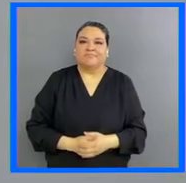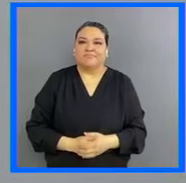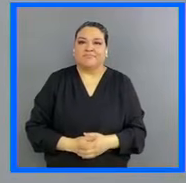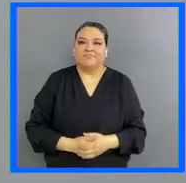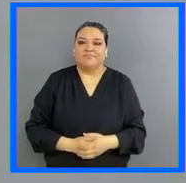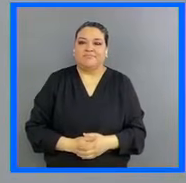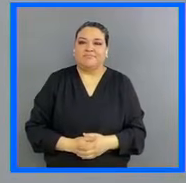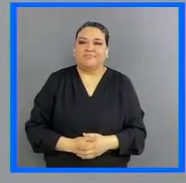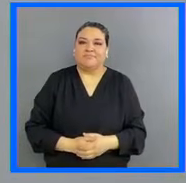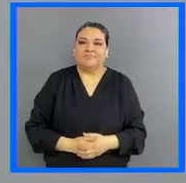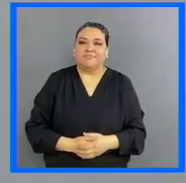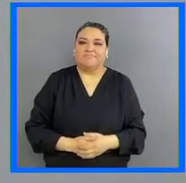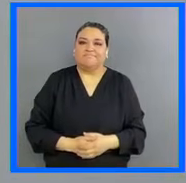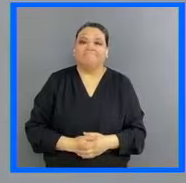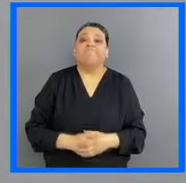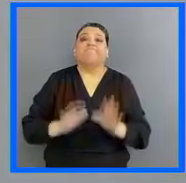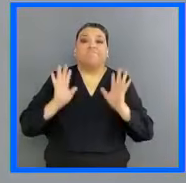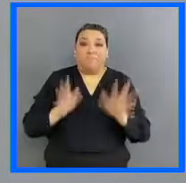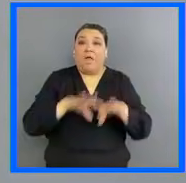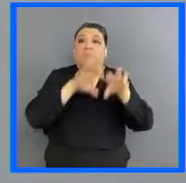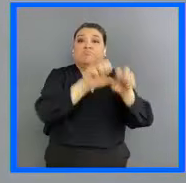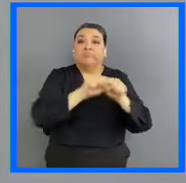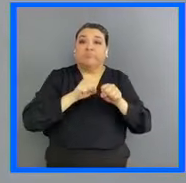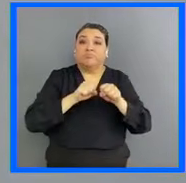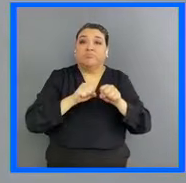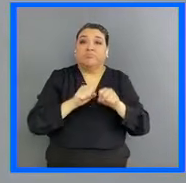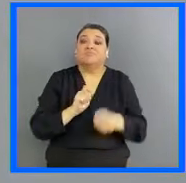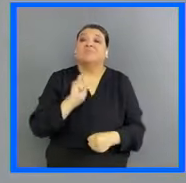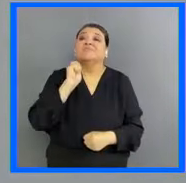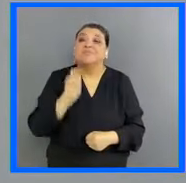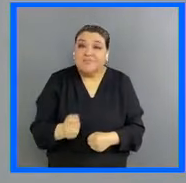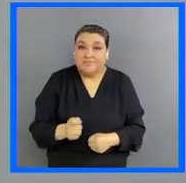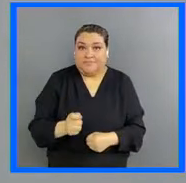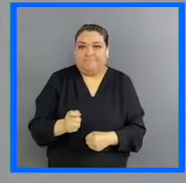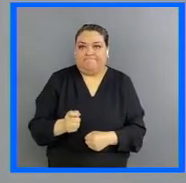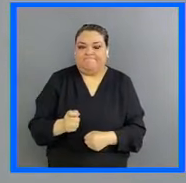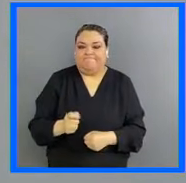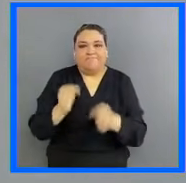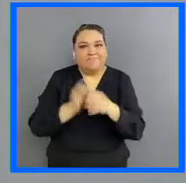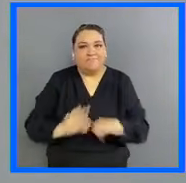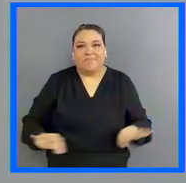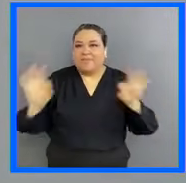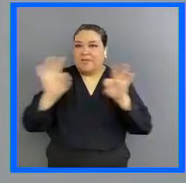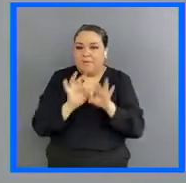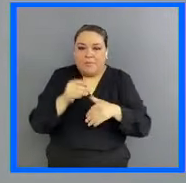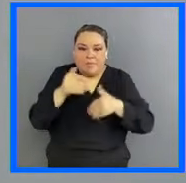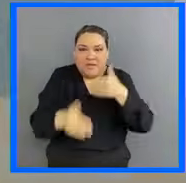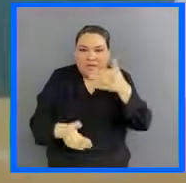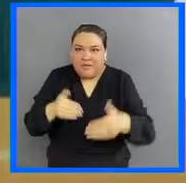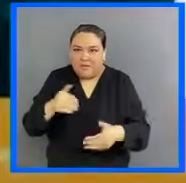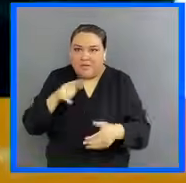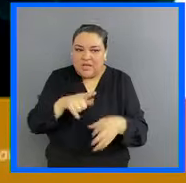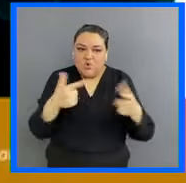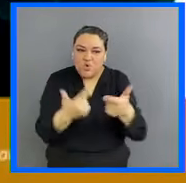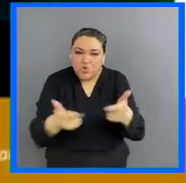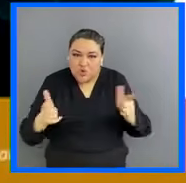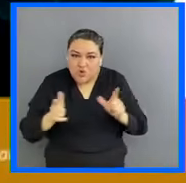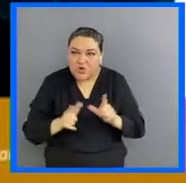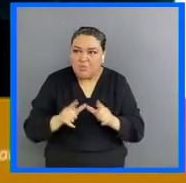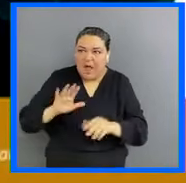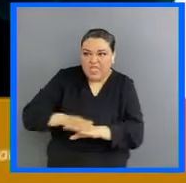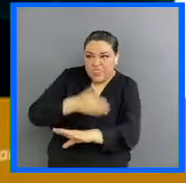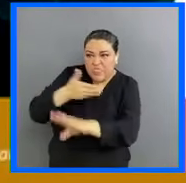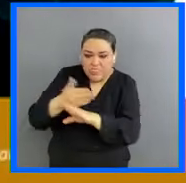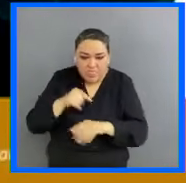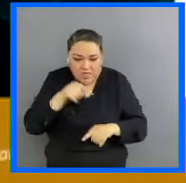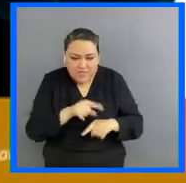Esta detención representa un paso clave para desarticular la estructura criminal responsable de este ataque.